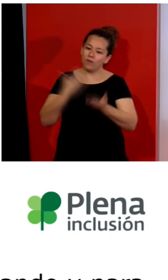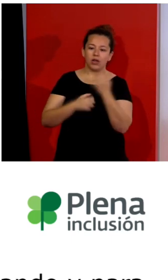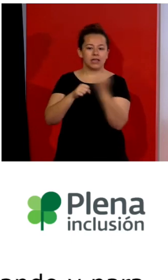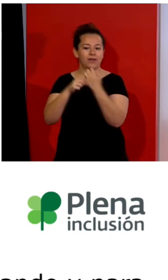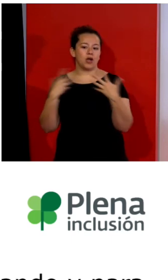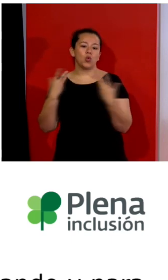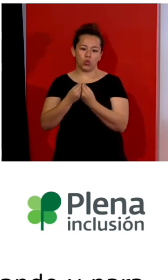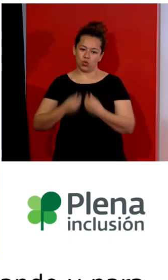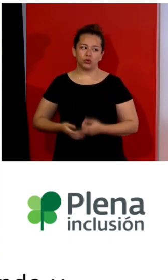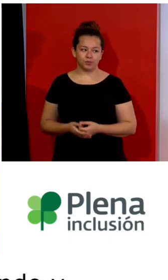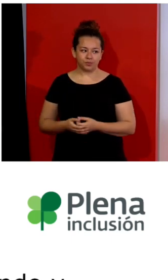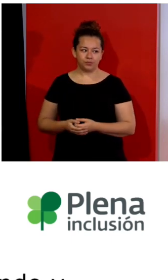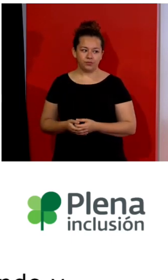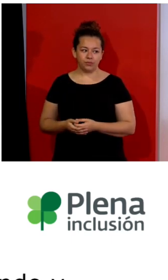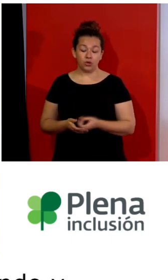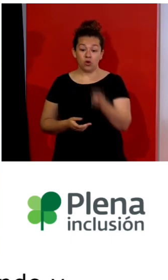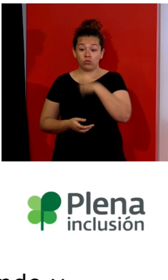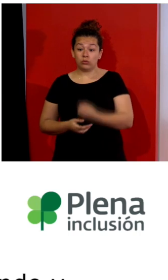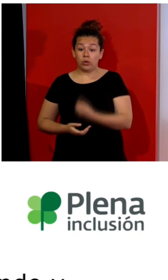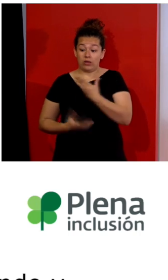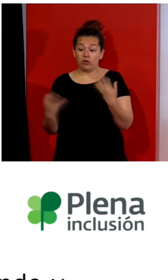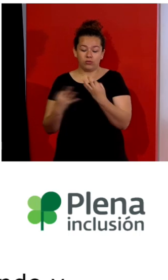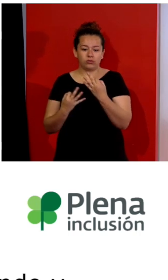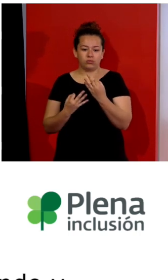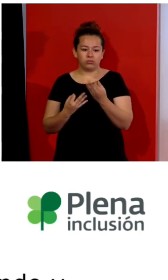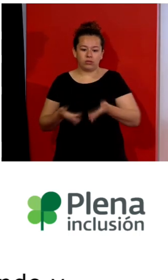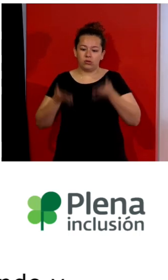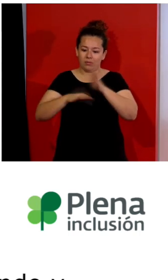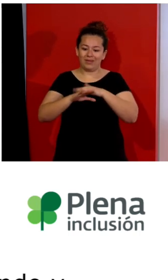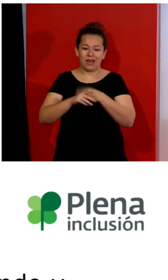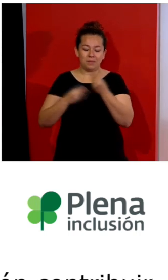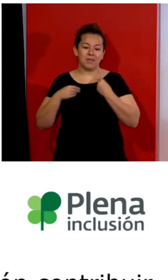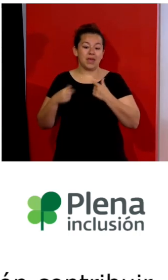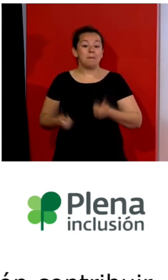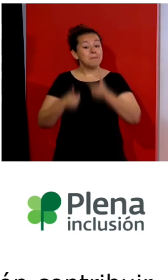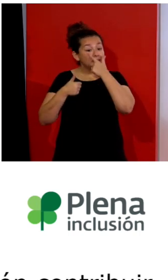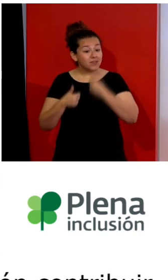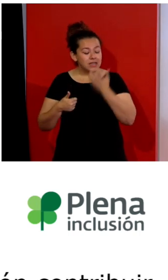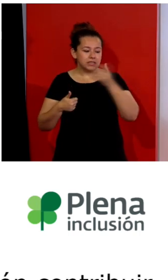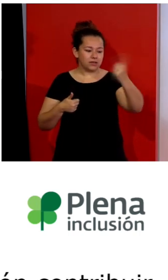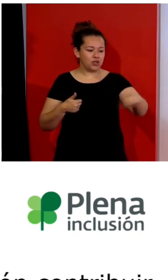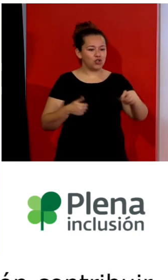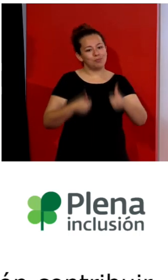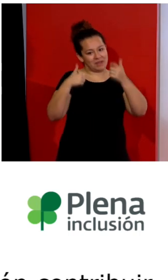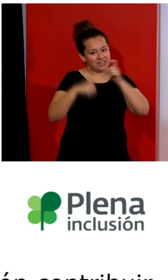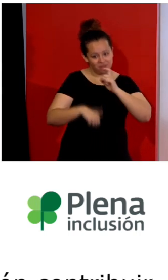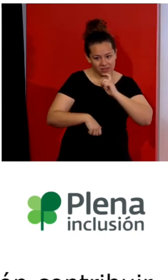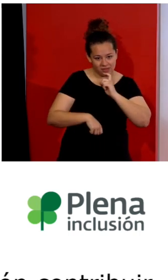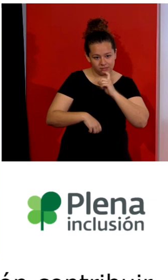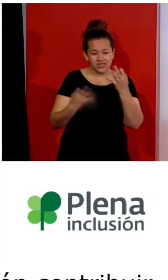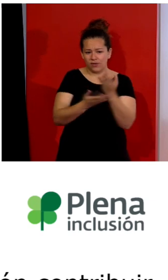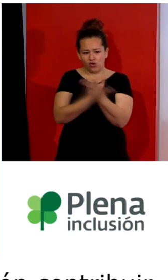juntos. Es nuestra vocación contribuir a hacer la vida más fácil a quienes lo tienen más difícil. Confíen en